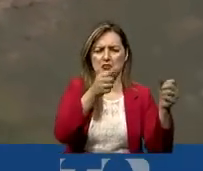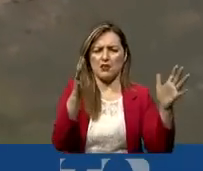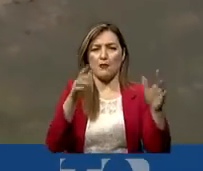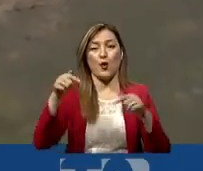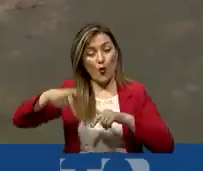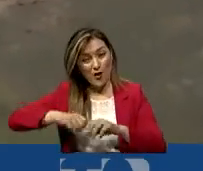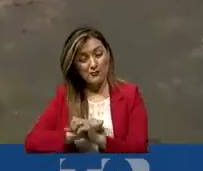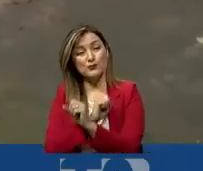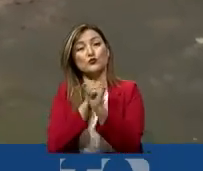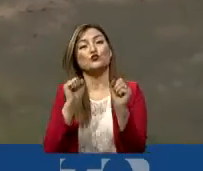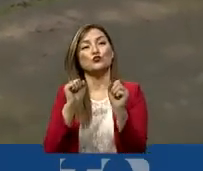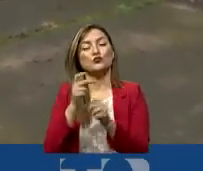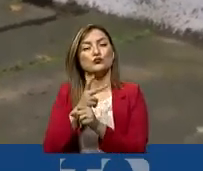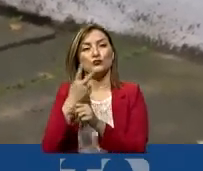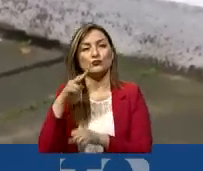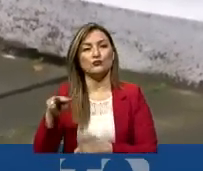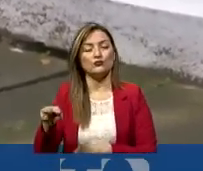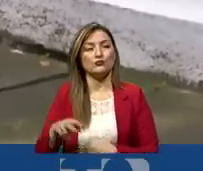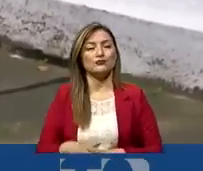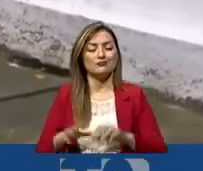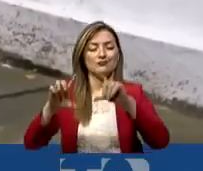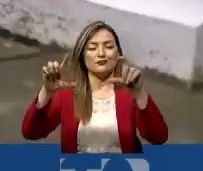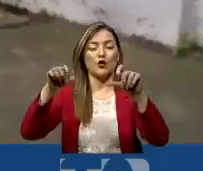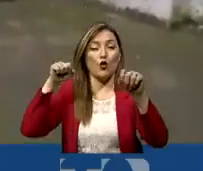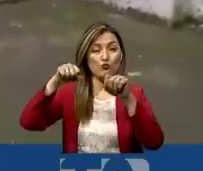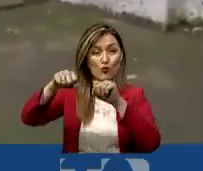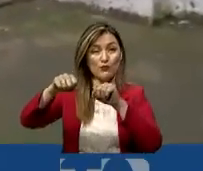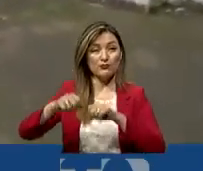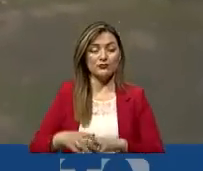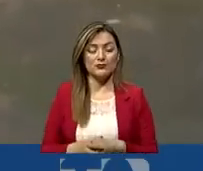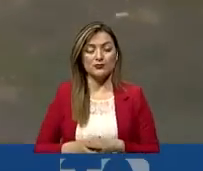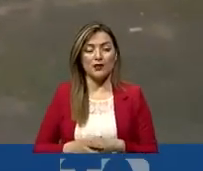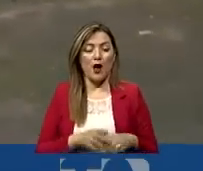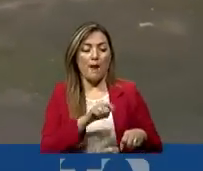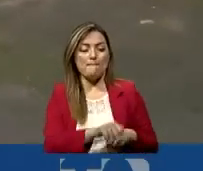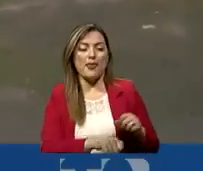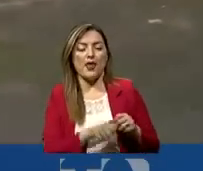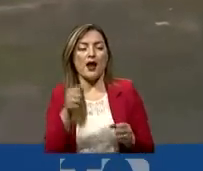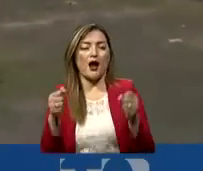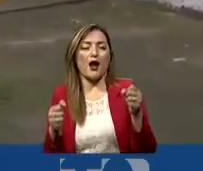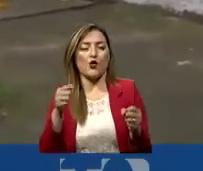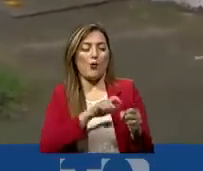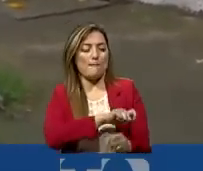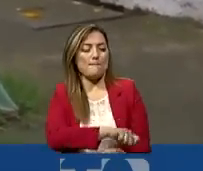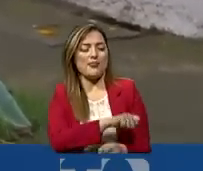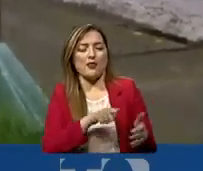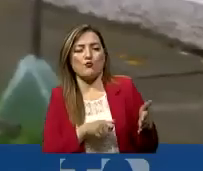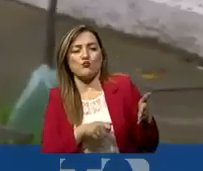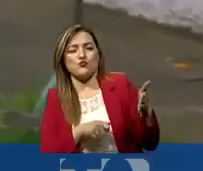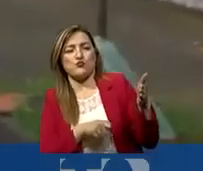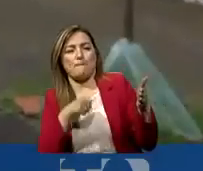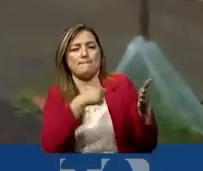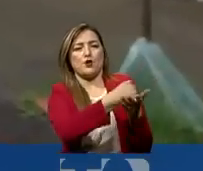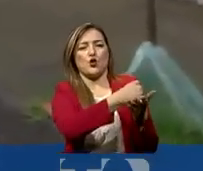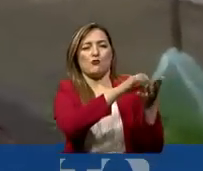mañana que venimos a hacer esta microonda, miren, hay un parabrisas roto, una ventana me parece que es rota, que sacaron nuevamente. Aquí la luminaria